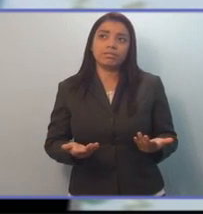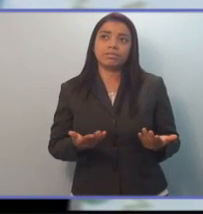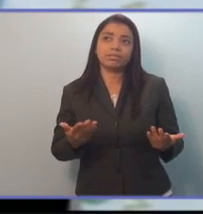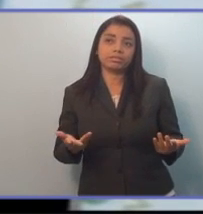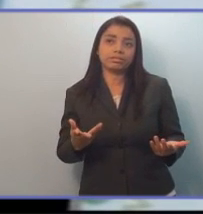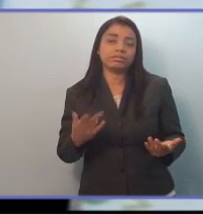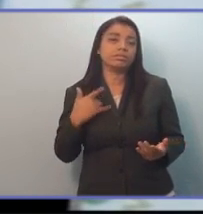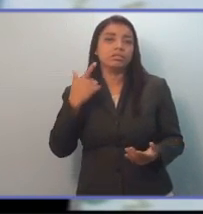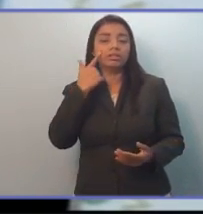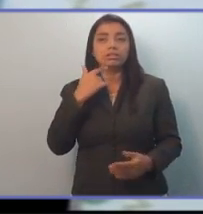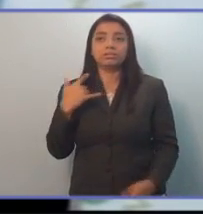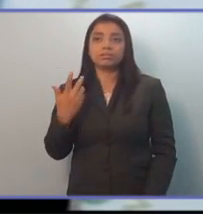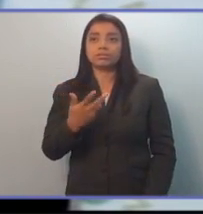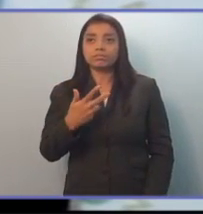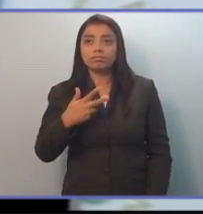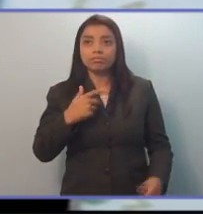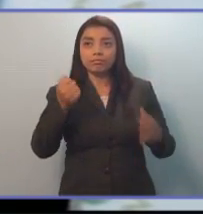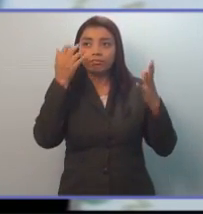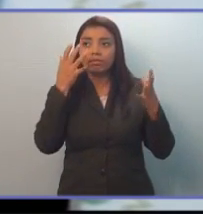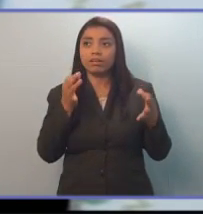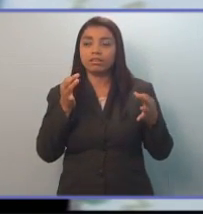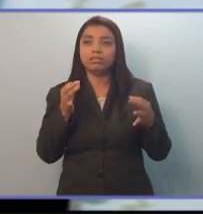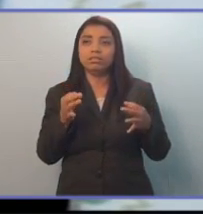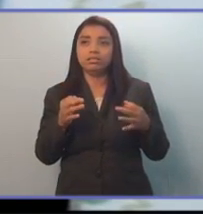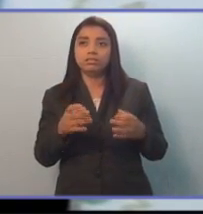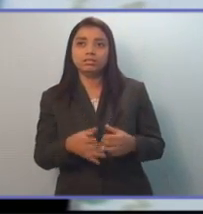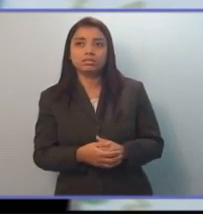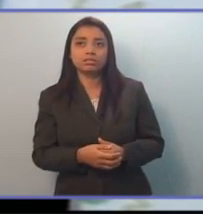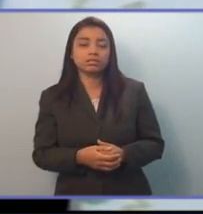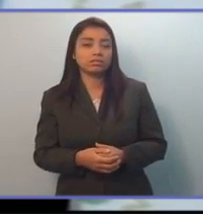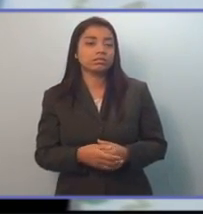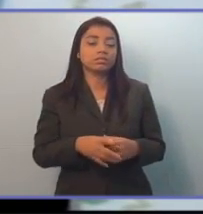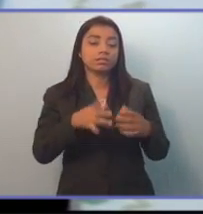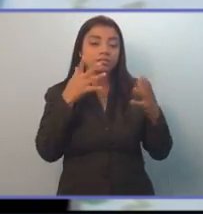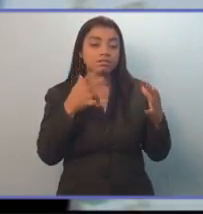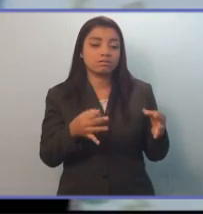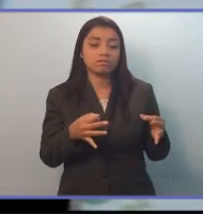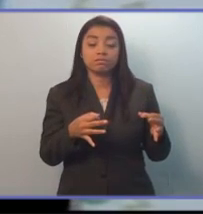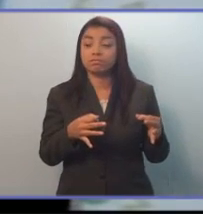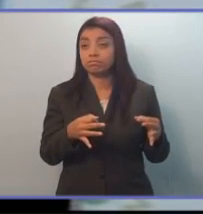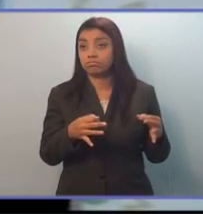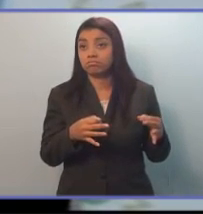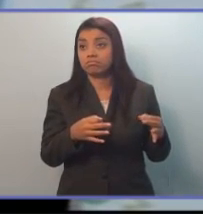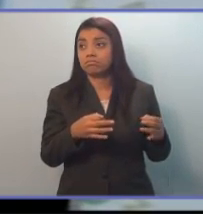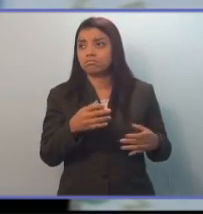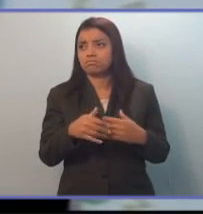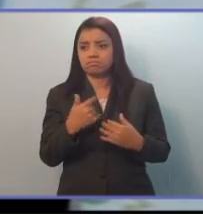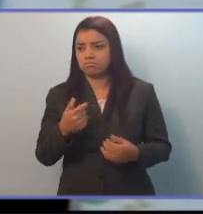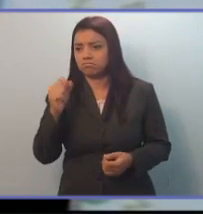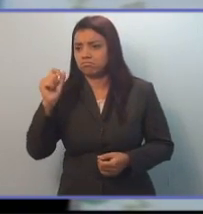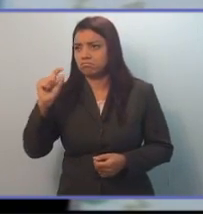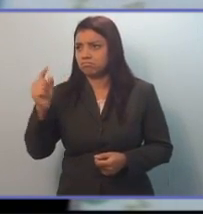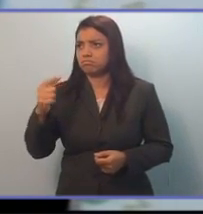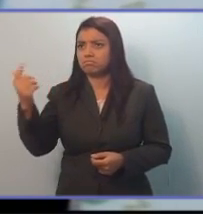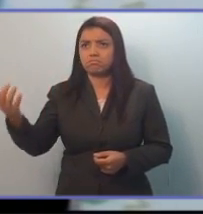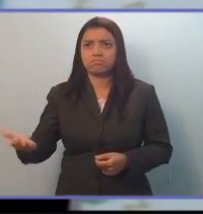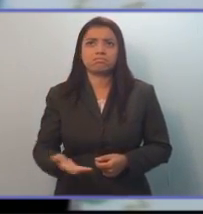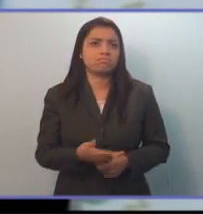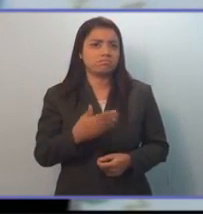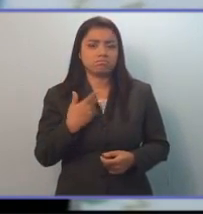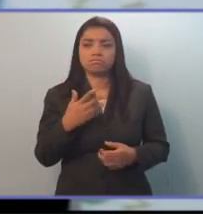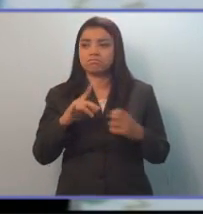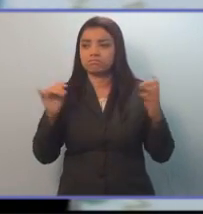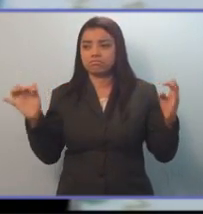en el caso de nosotros, los jueces de sentencia, nuestras decisiones permitimos el ingreso de todas las personas. Tenemos la